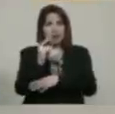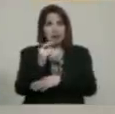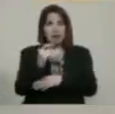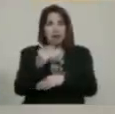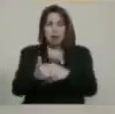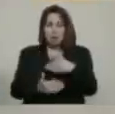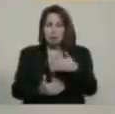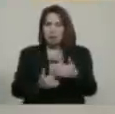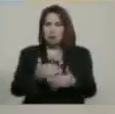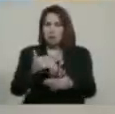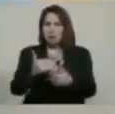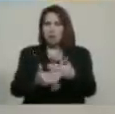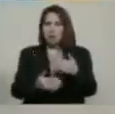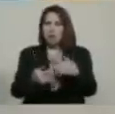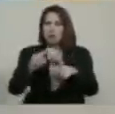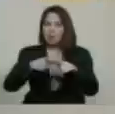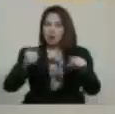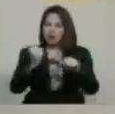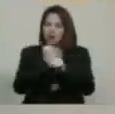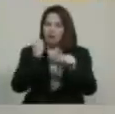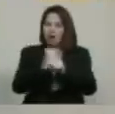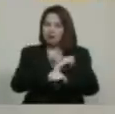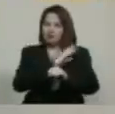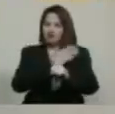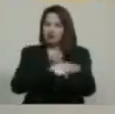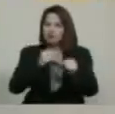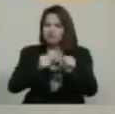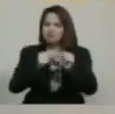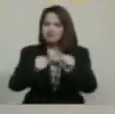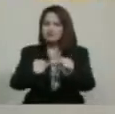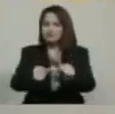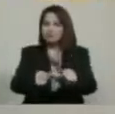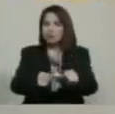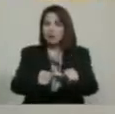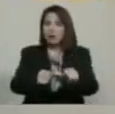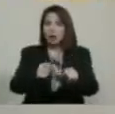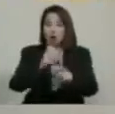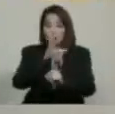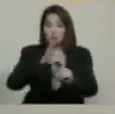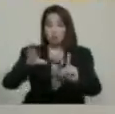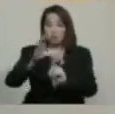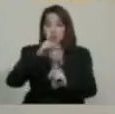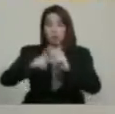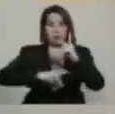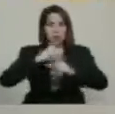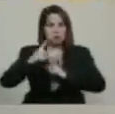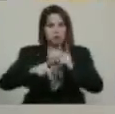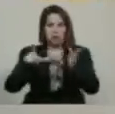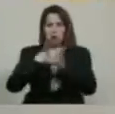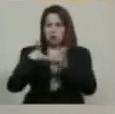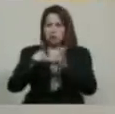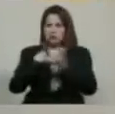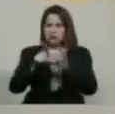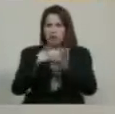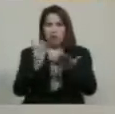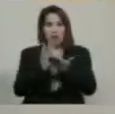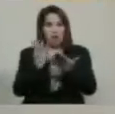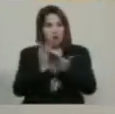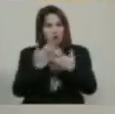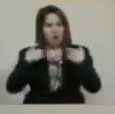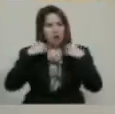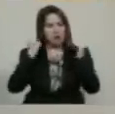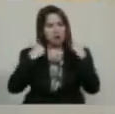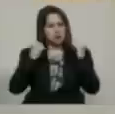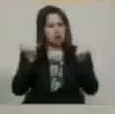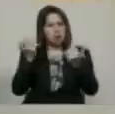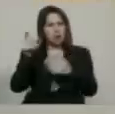en la agricultura urbana, implantando la cultura productiva en los liceos y en las escuelas, Aristóbulo. El